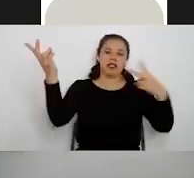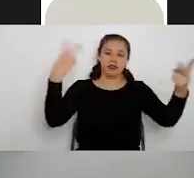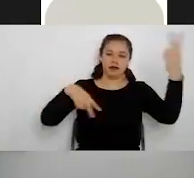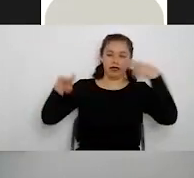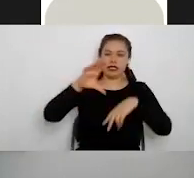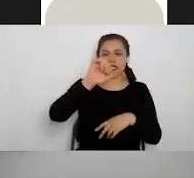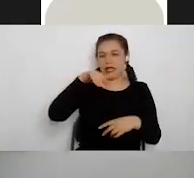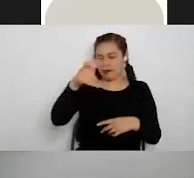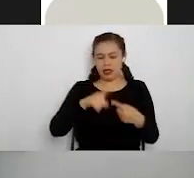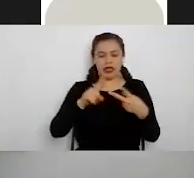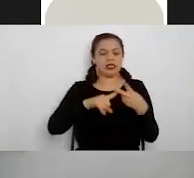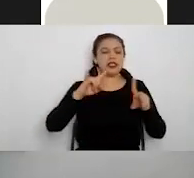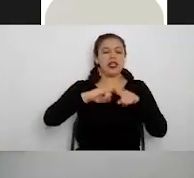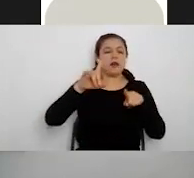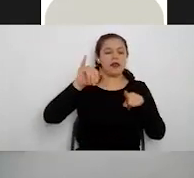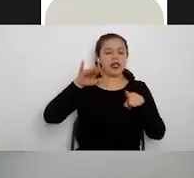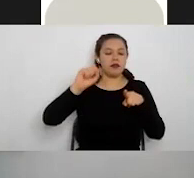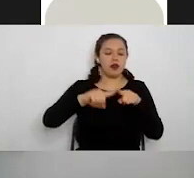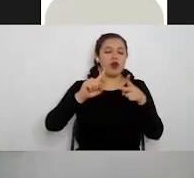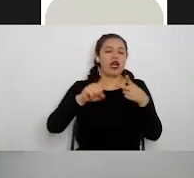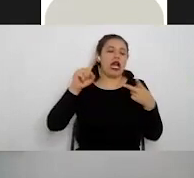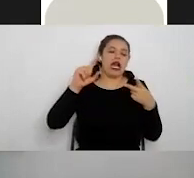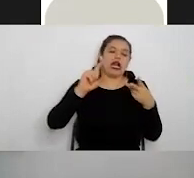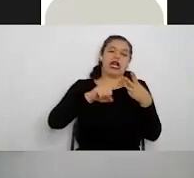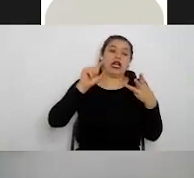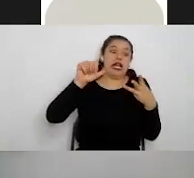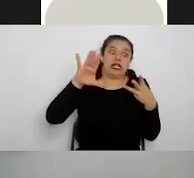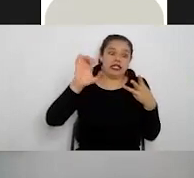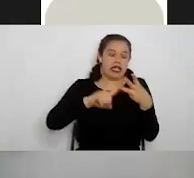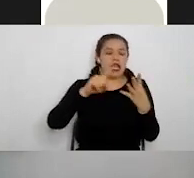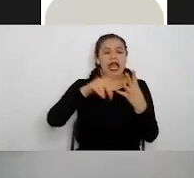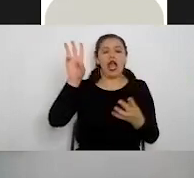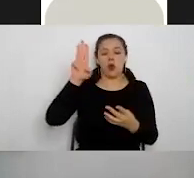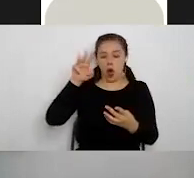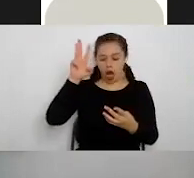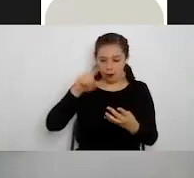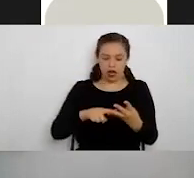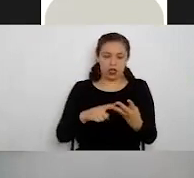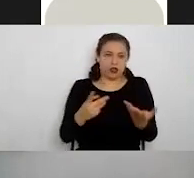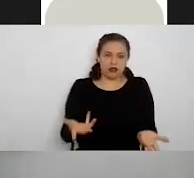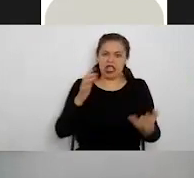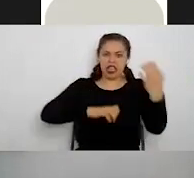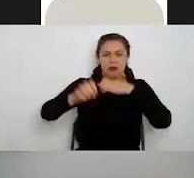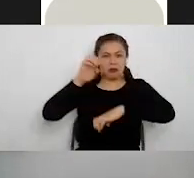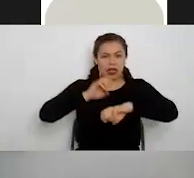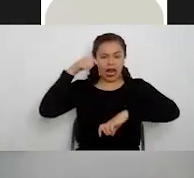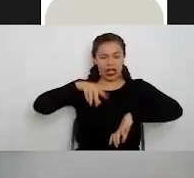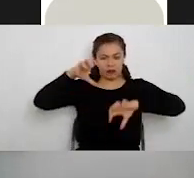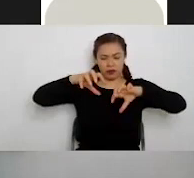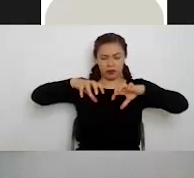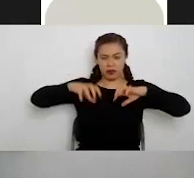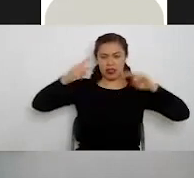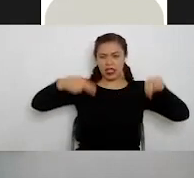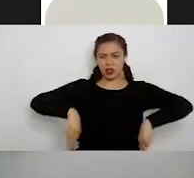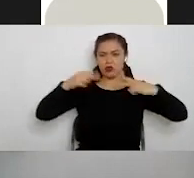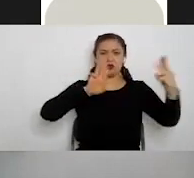de Bimbo o de Alsea o de la empresa Walmart o de la empresa que son empresas que tienen negocios en todo